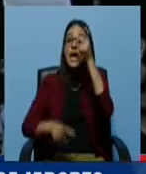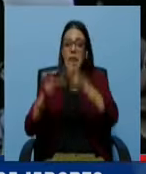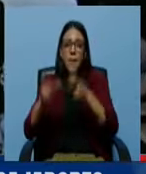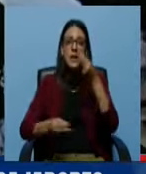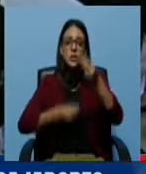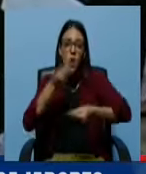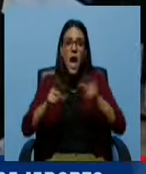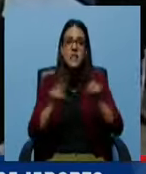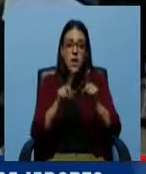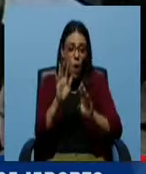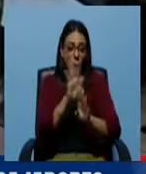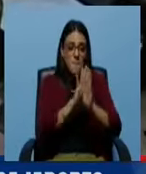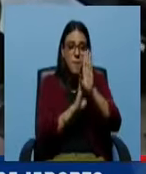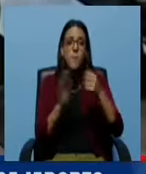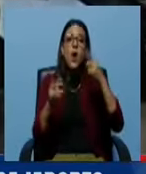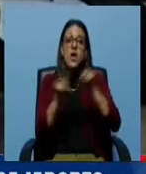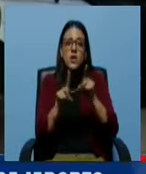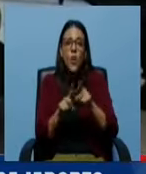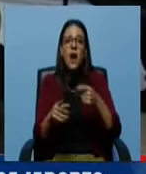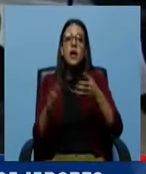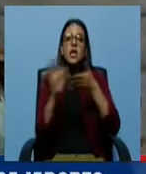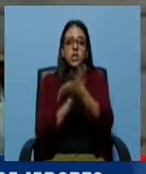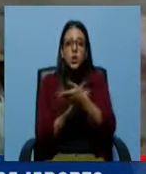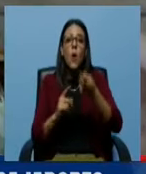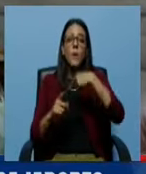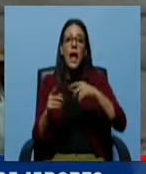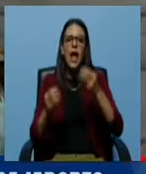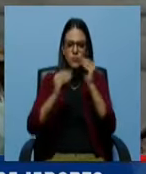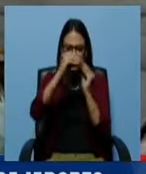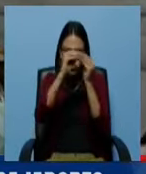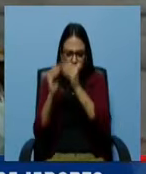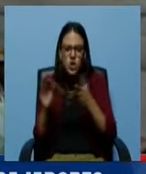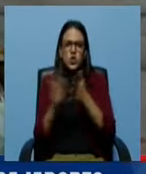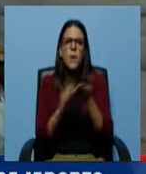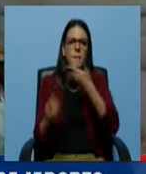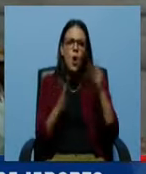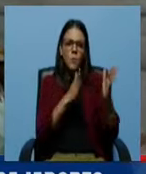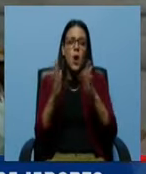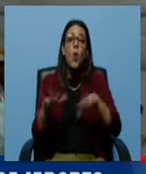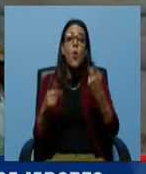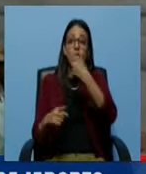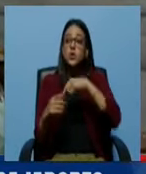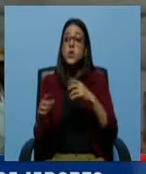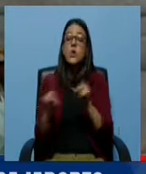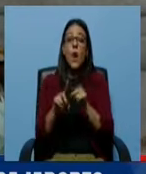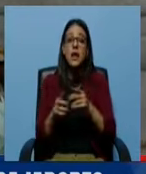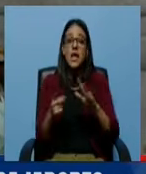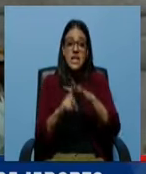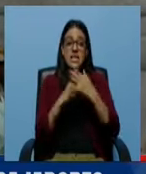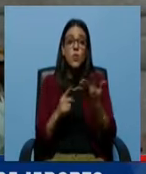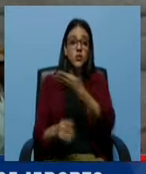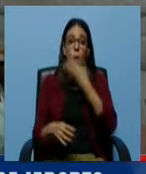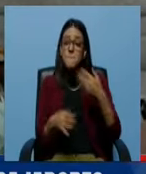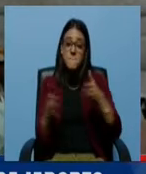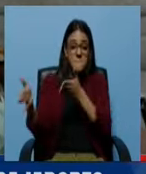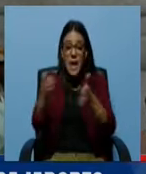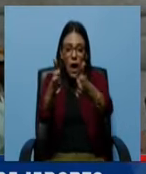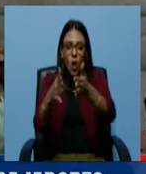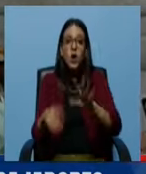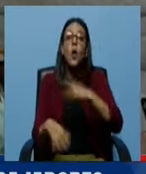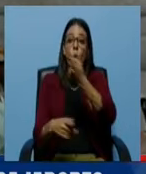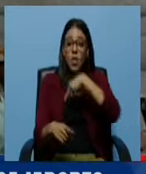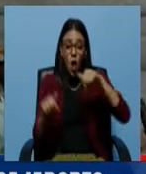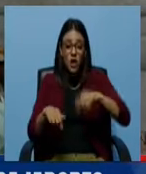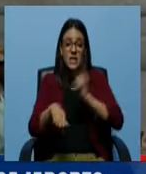forja nadando contra la corriente está mejor preparada cuando la corriente es a favor. y aquí en Venezuela la corriente es a